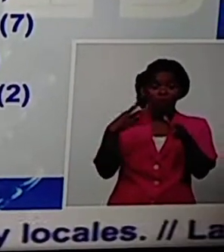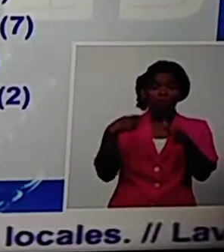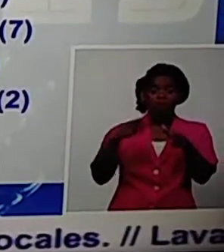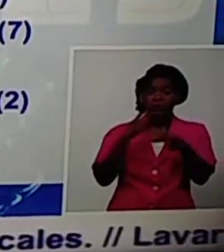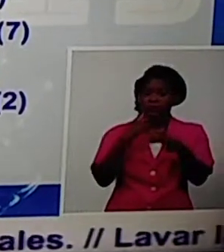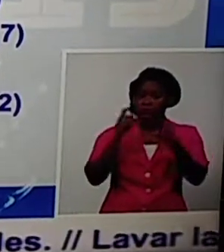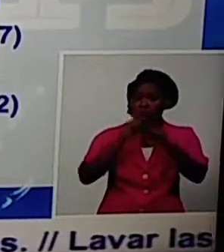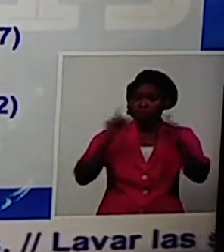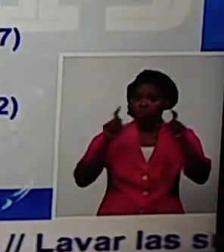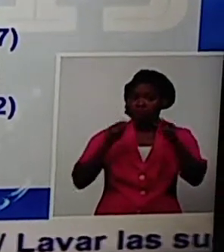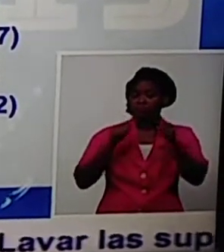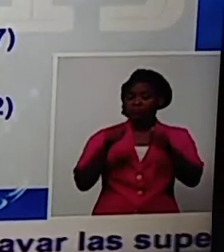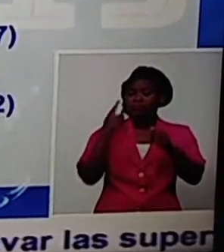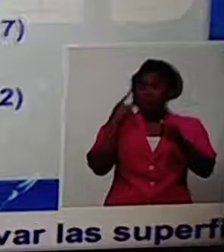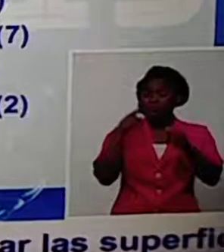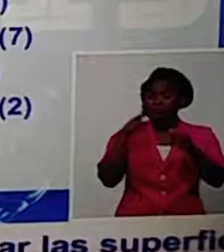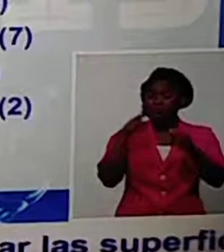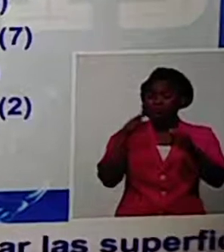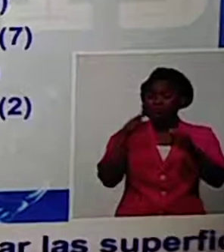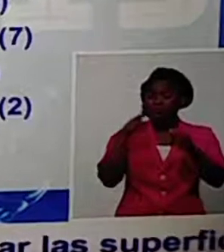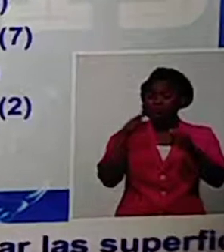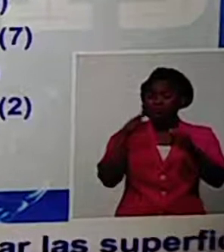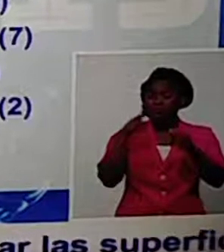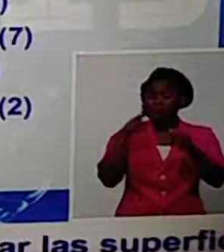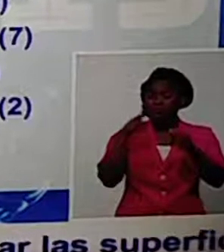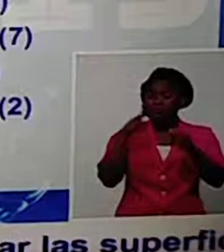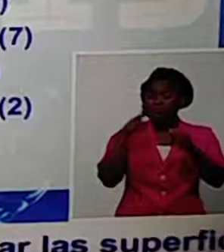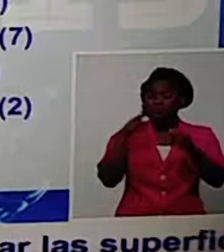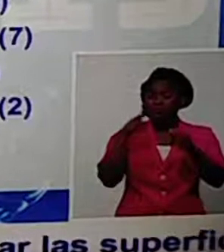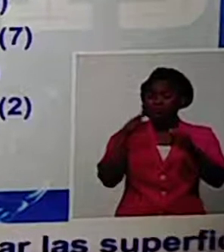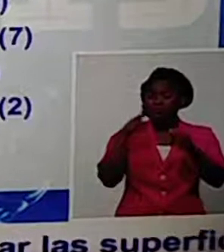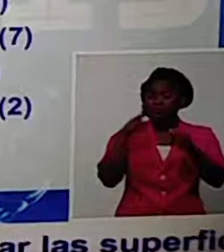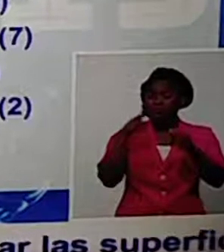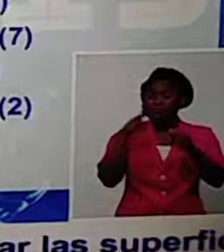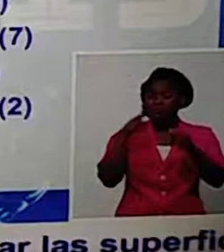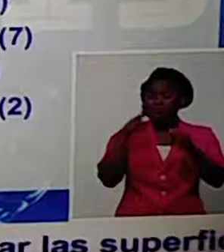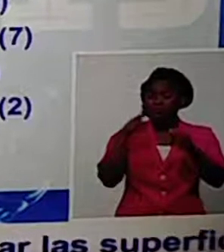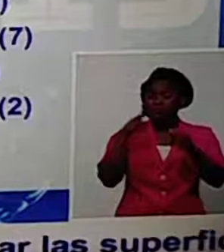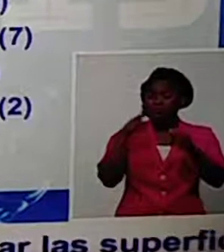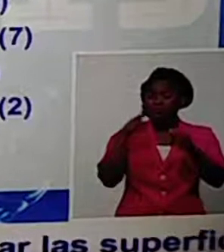7 una cifra muy elevada